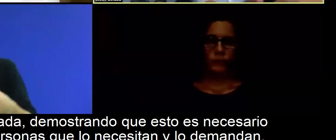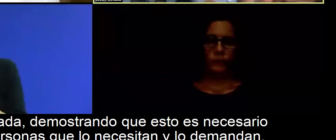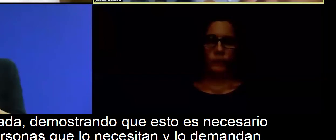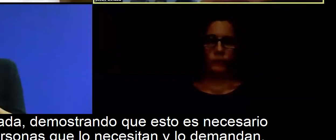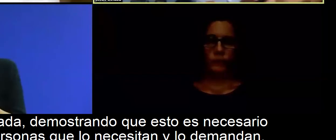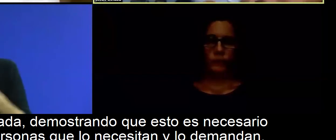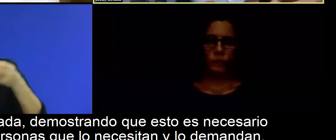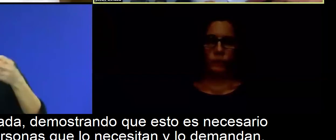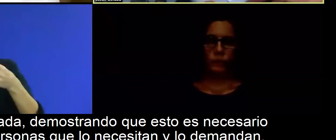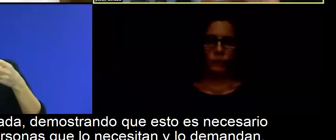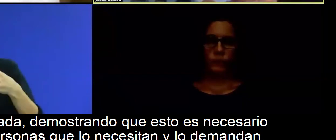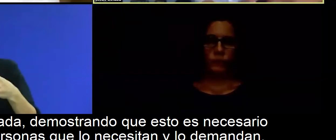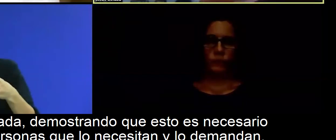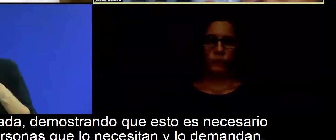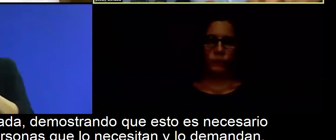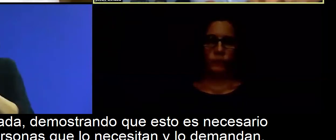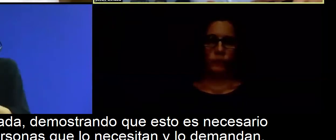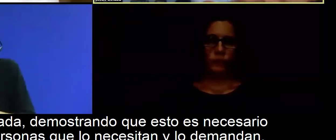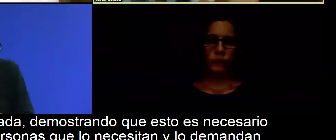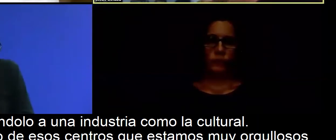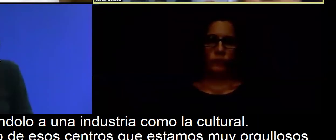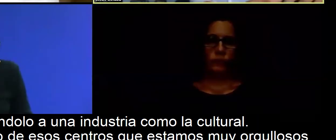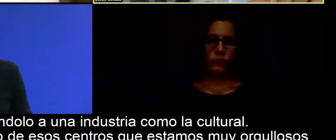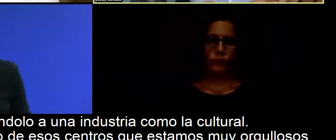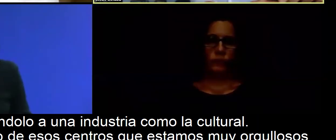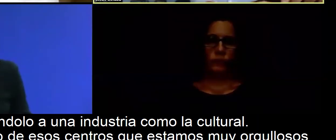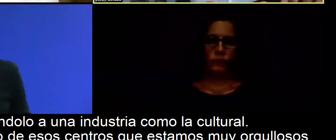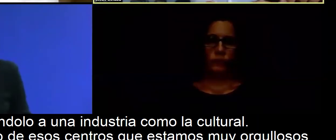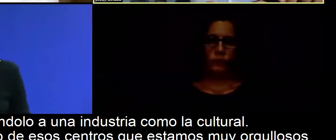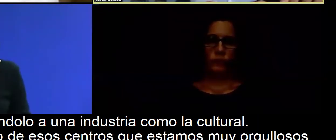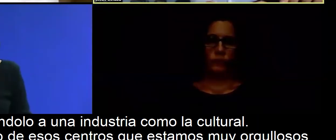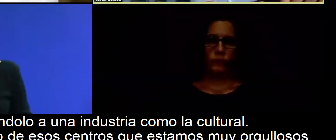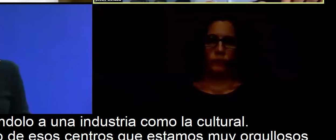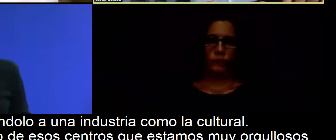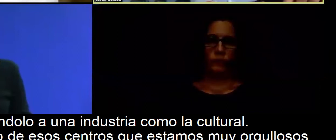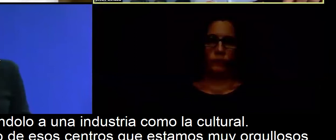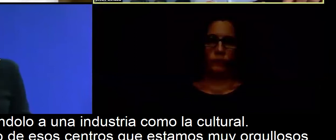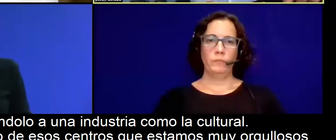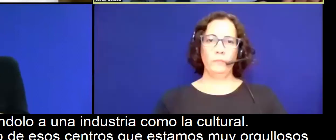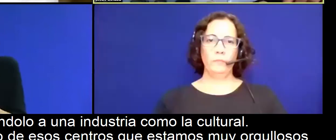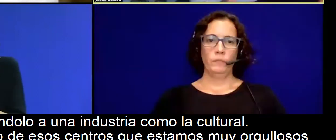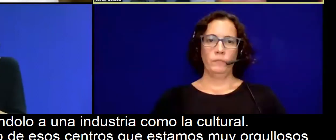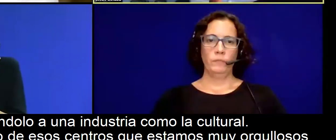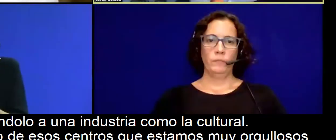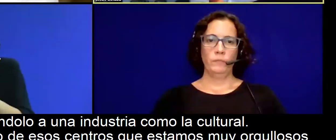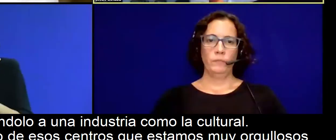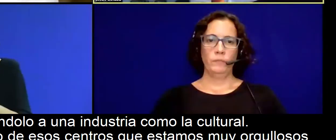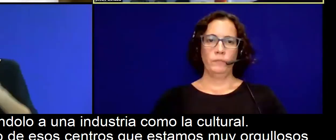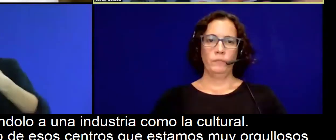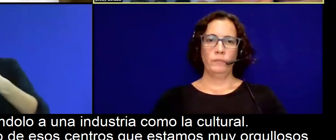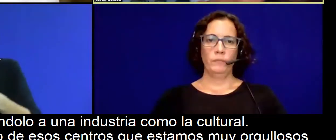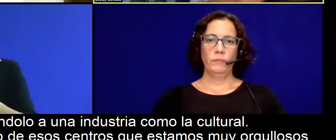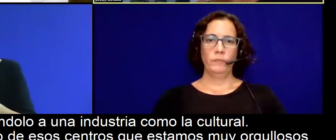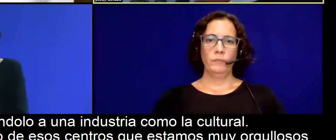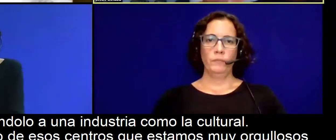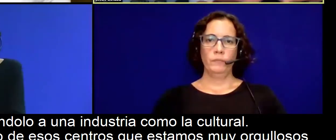necesario y que además hay personas que lo necesitan y que lo demandan, ¿no? Demostrándoselo a una industria como es la industria cultural, ¿no? Con lo cual el CESIA es una